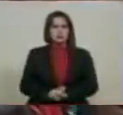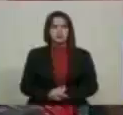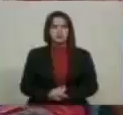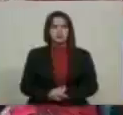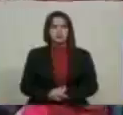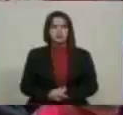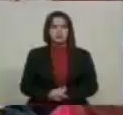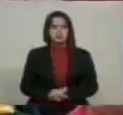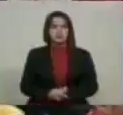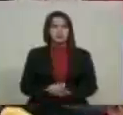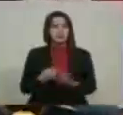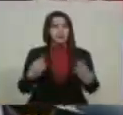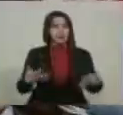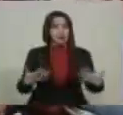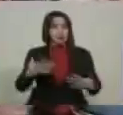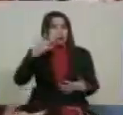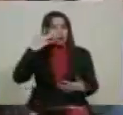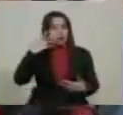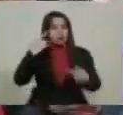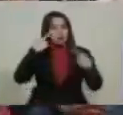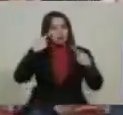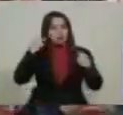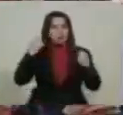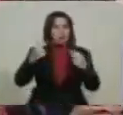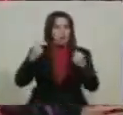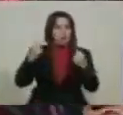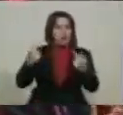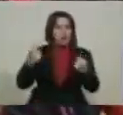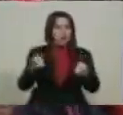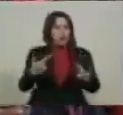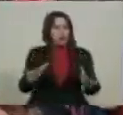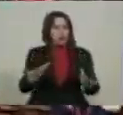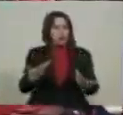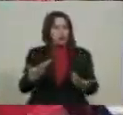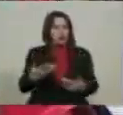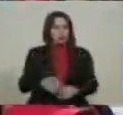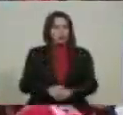A ponerse las pilas, fue. A Sagrada, ¿verdad?